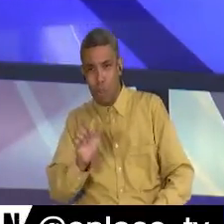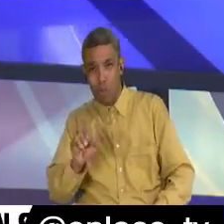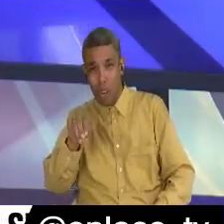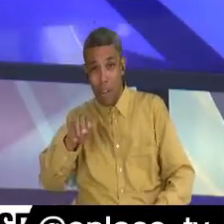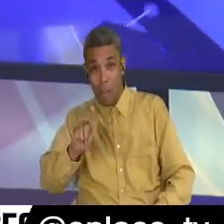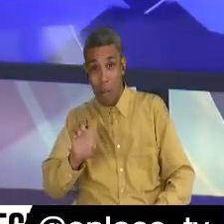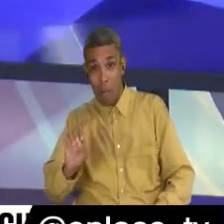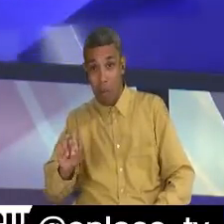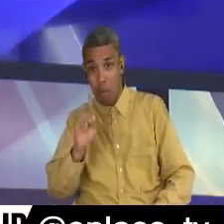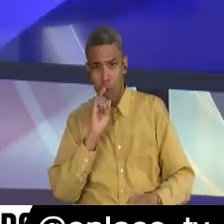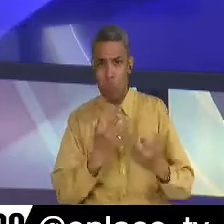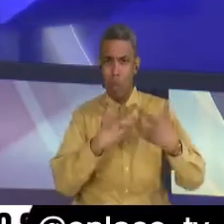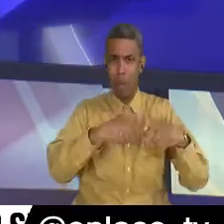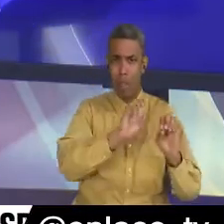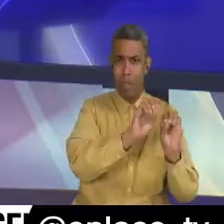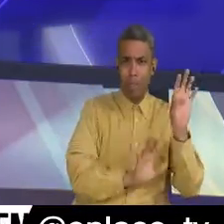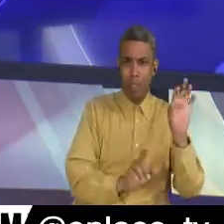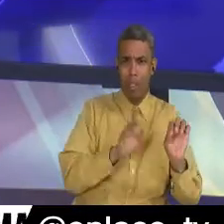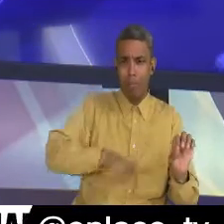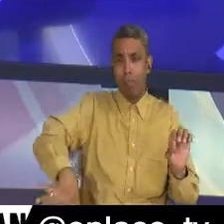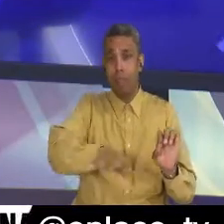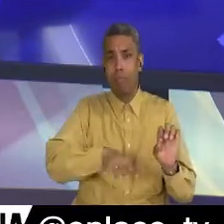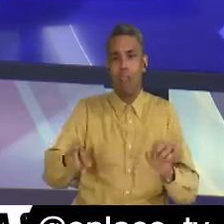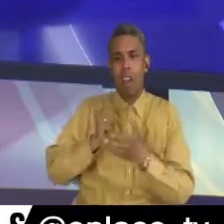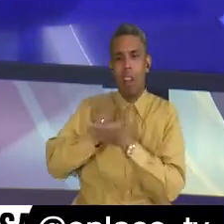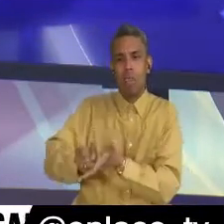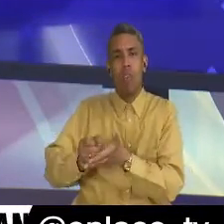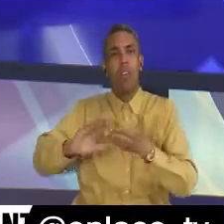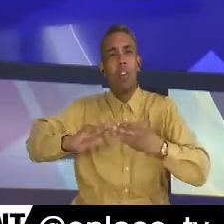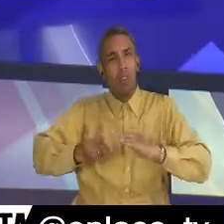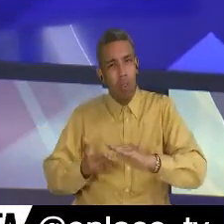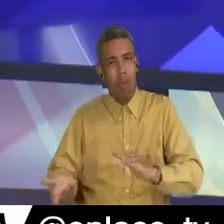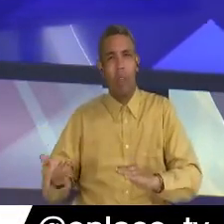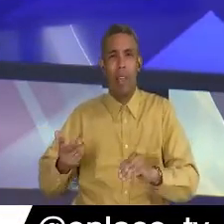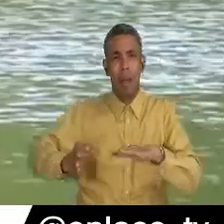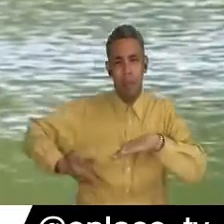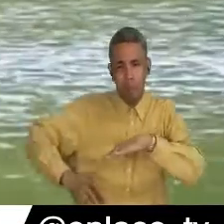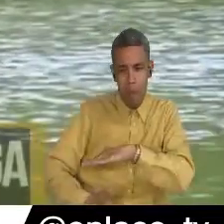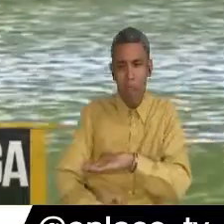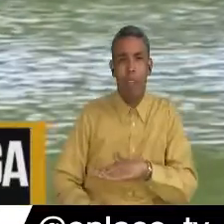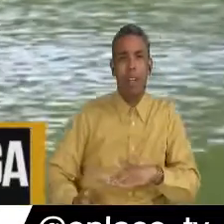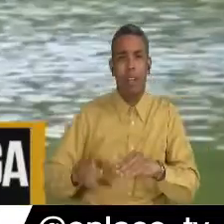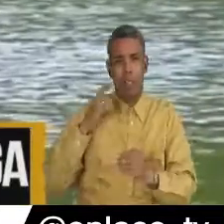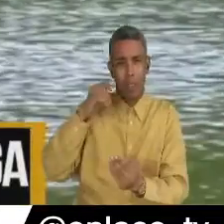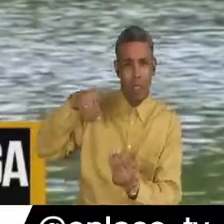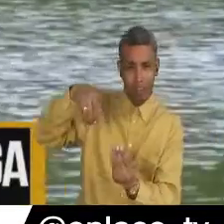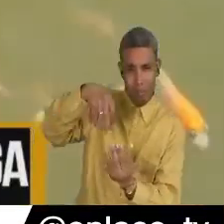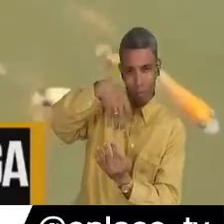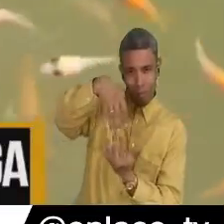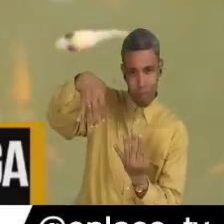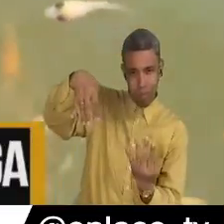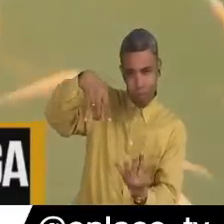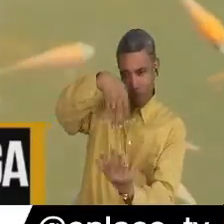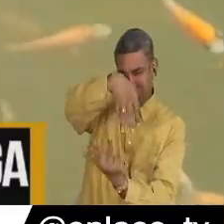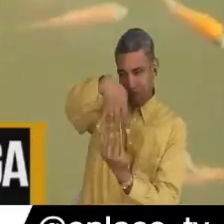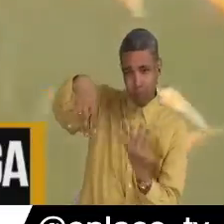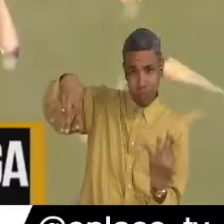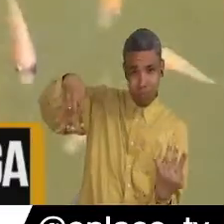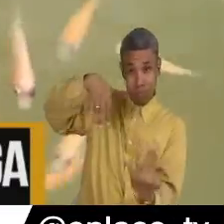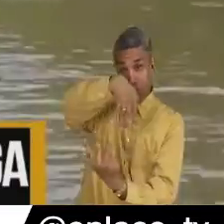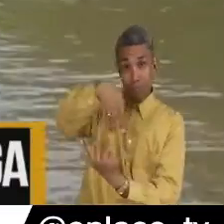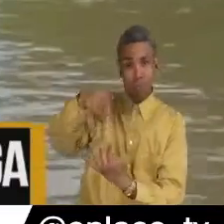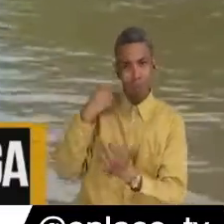garantizar condiciones idóneas para las labores de pesca y desarrollo del ecosistema. con el propósito de mantener la dinámica